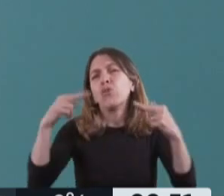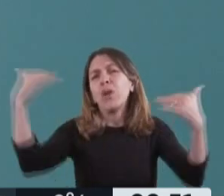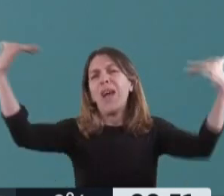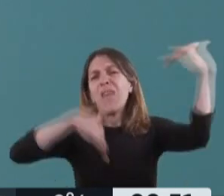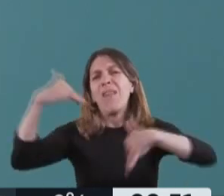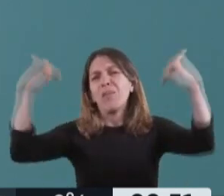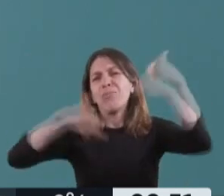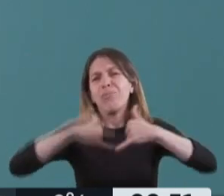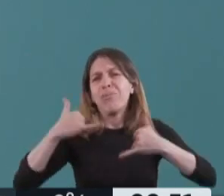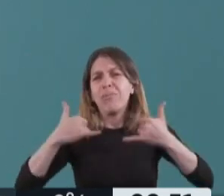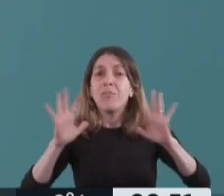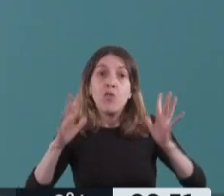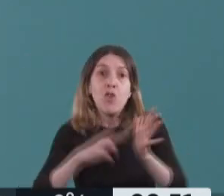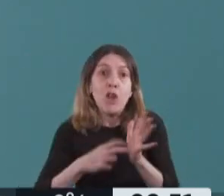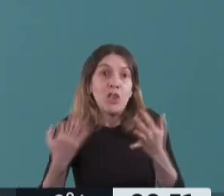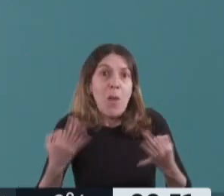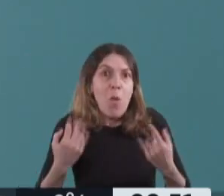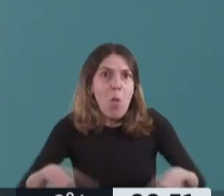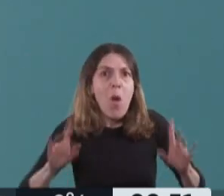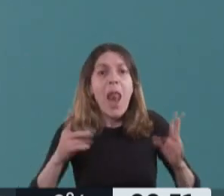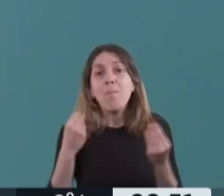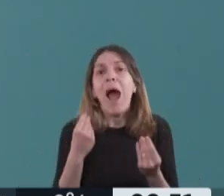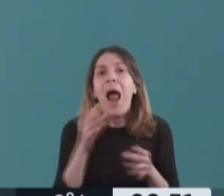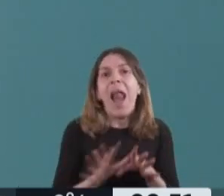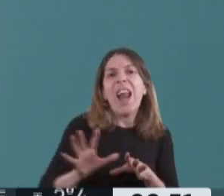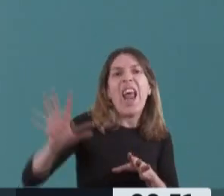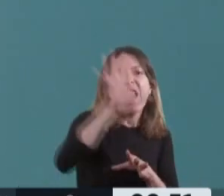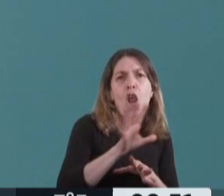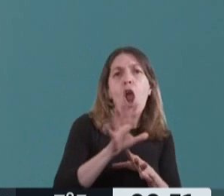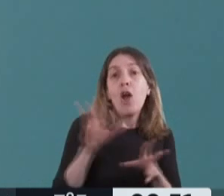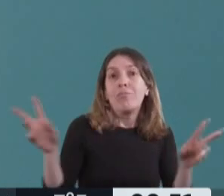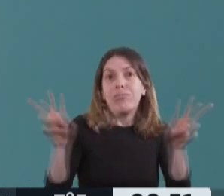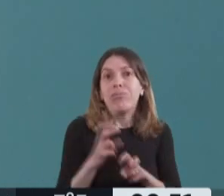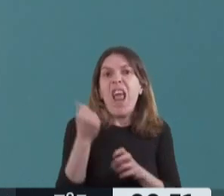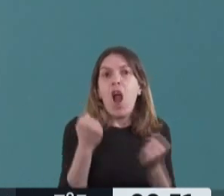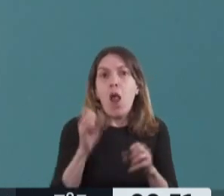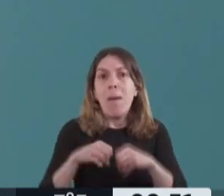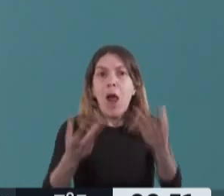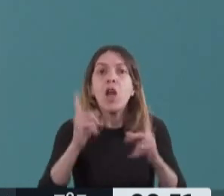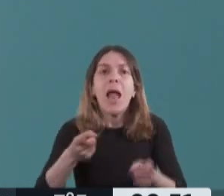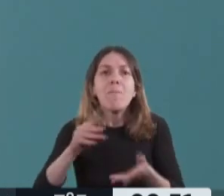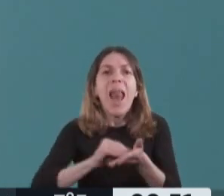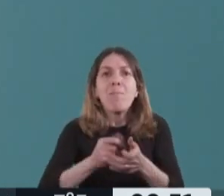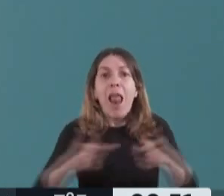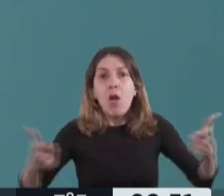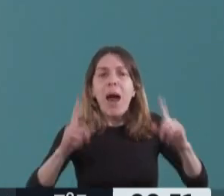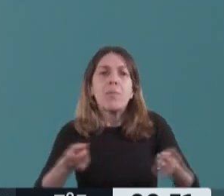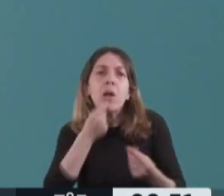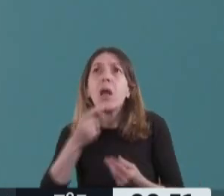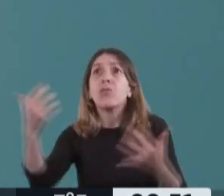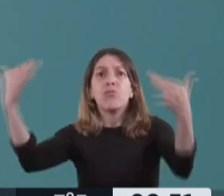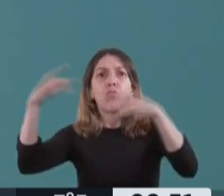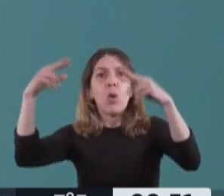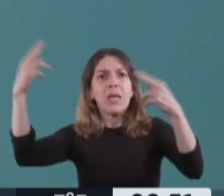eso también es una gran noticia como dije antes para las economías regionales para la recuperación de empleo pero también porque argentina necesita de dólares que traen los